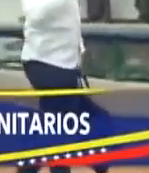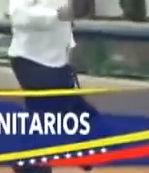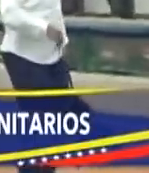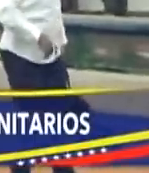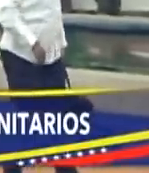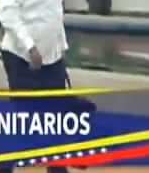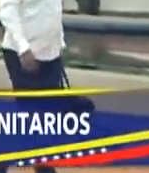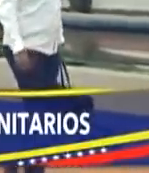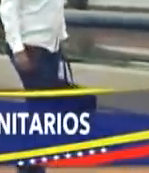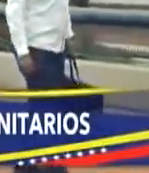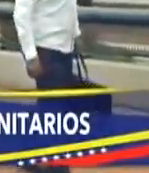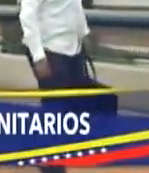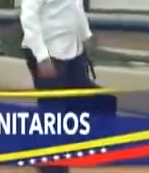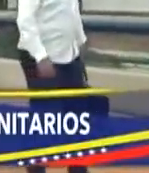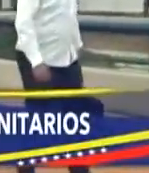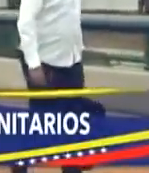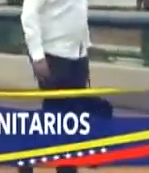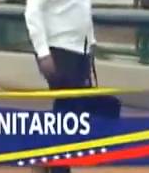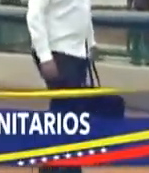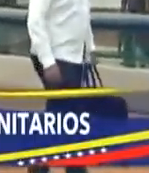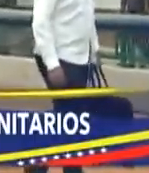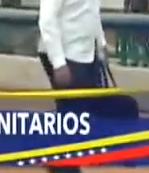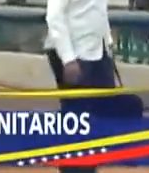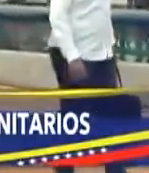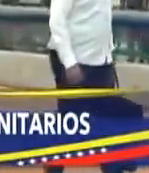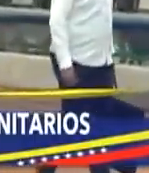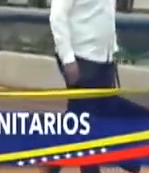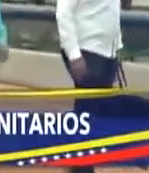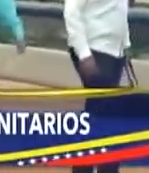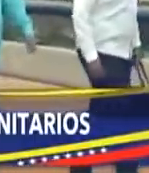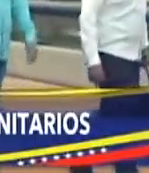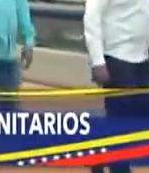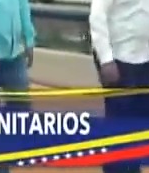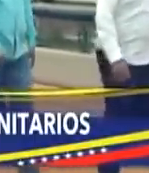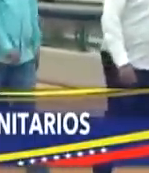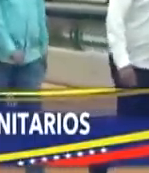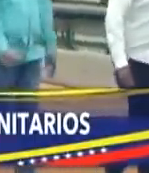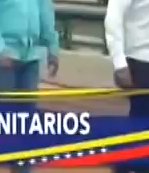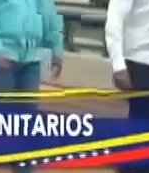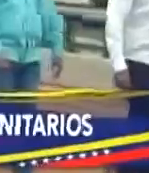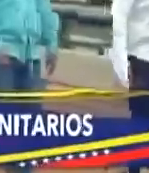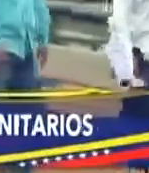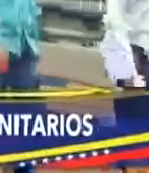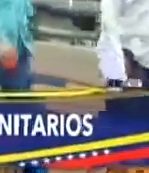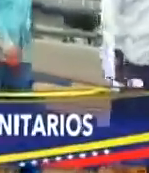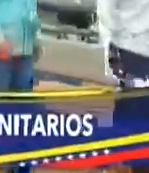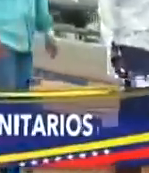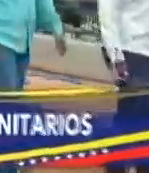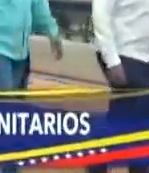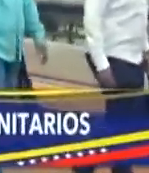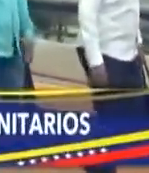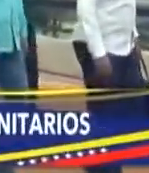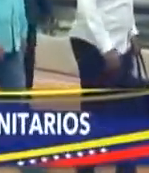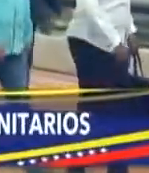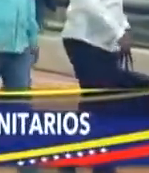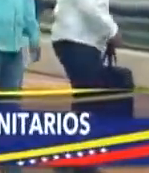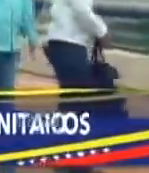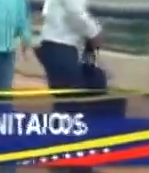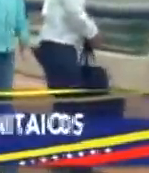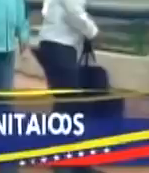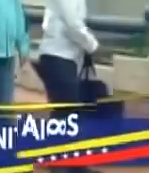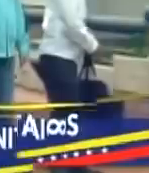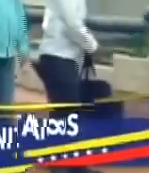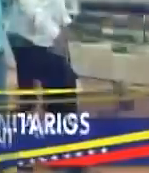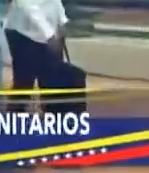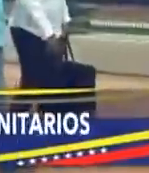la historia de la consolidación del poder popular. Vemos entonces lo que ha sido esta alegría en